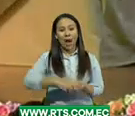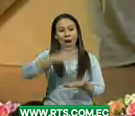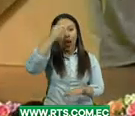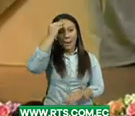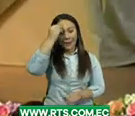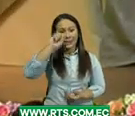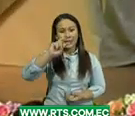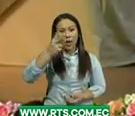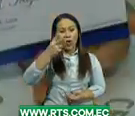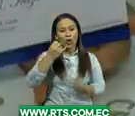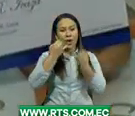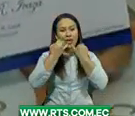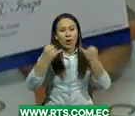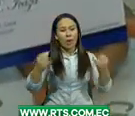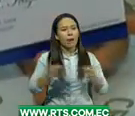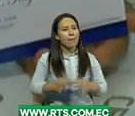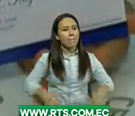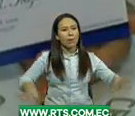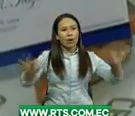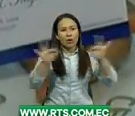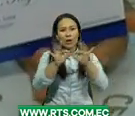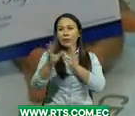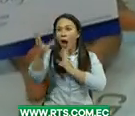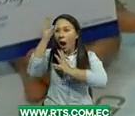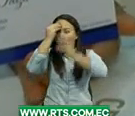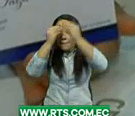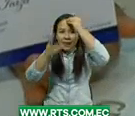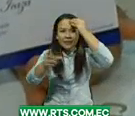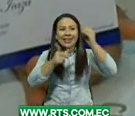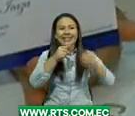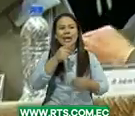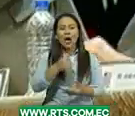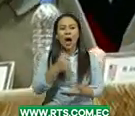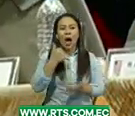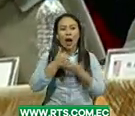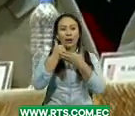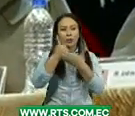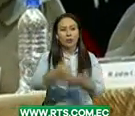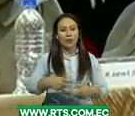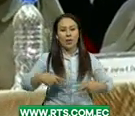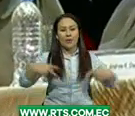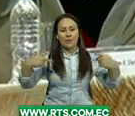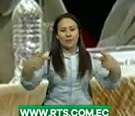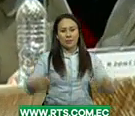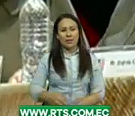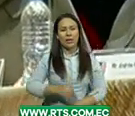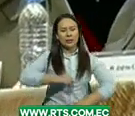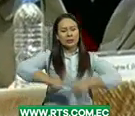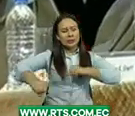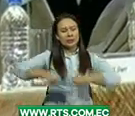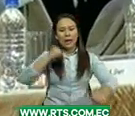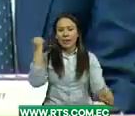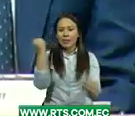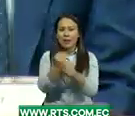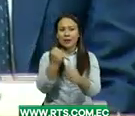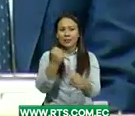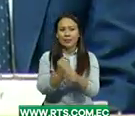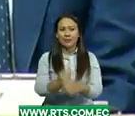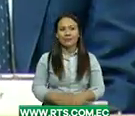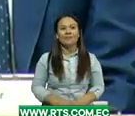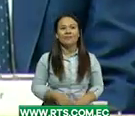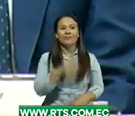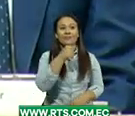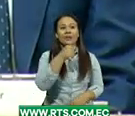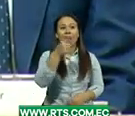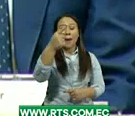segundo idioma y así expandir sus conocimientos que les ayudan a mejorar la calidad de vida con esfuerzo y dedicación. Ese evento también